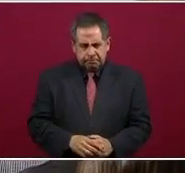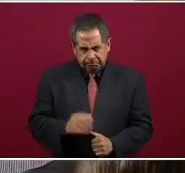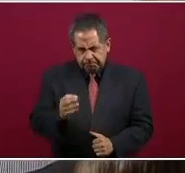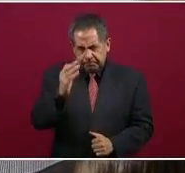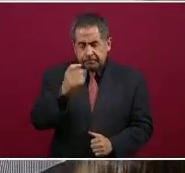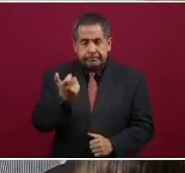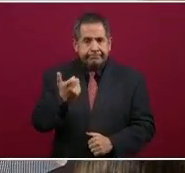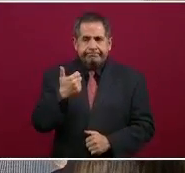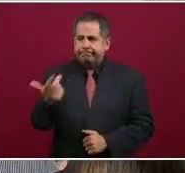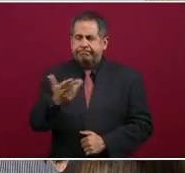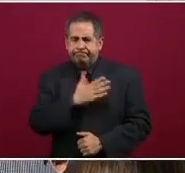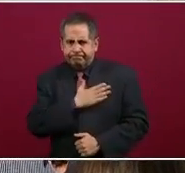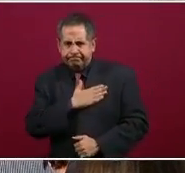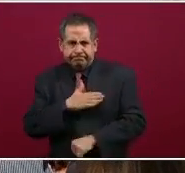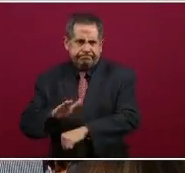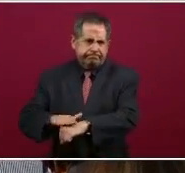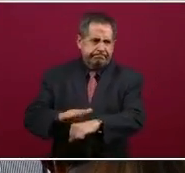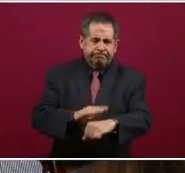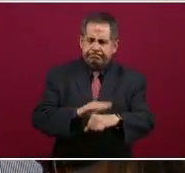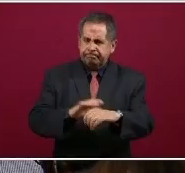Ese es el llamamiento que hago